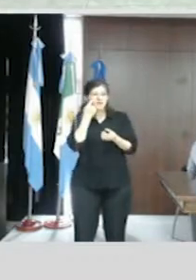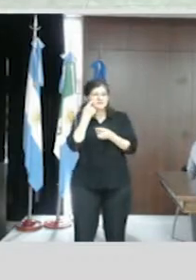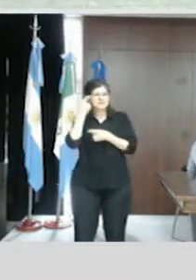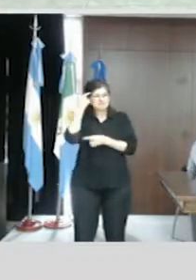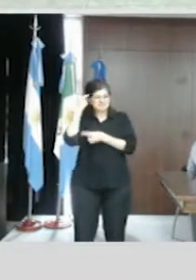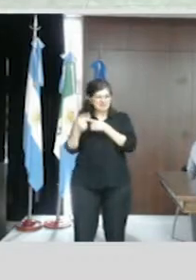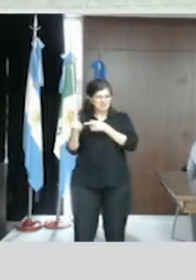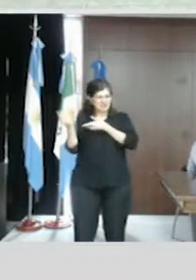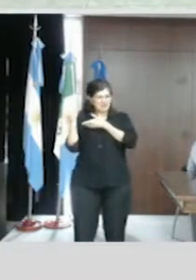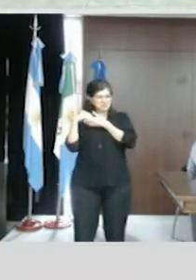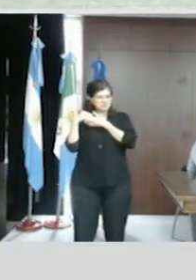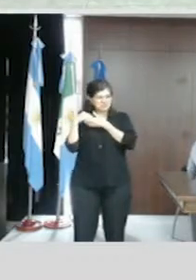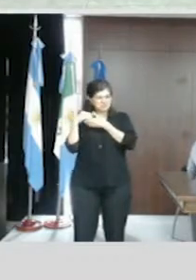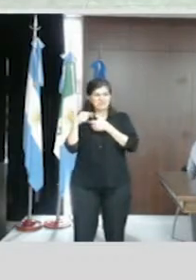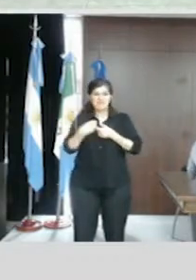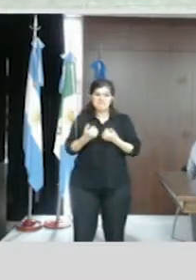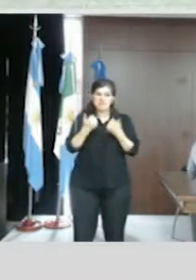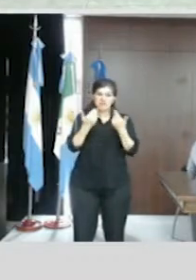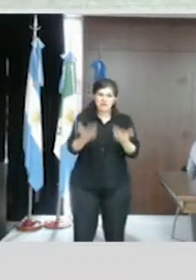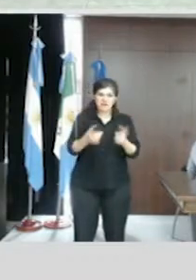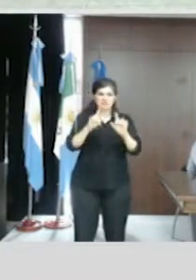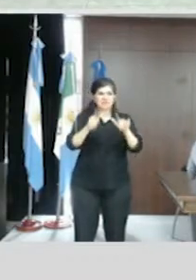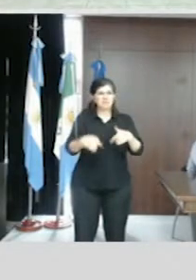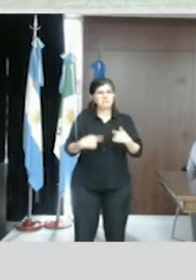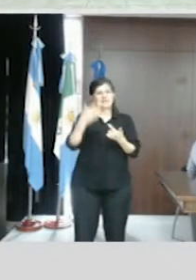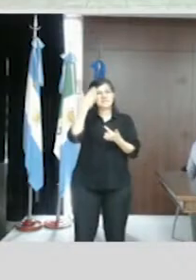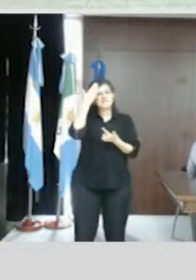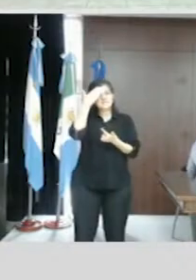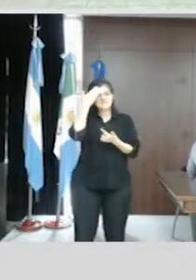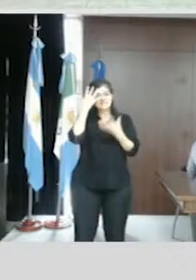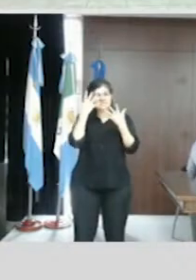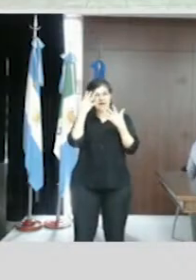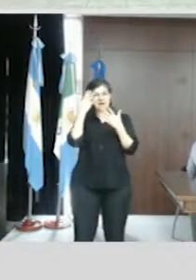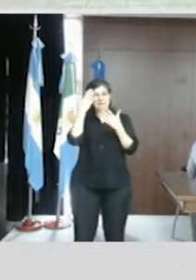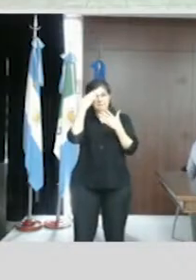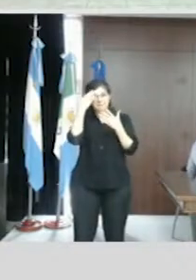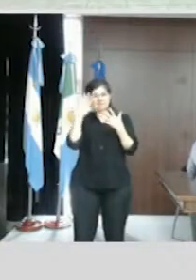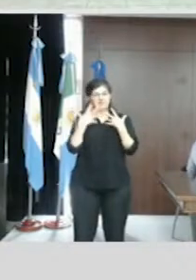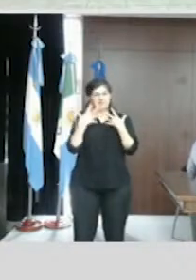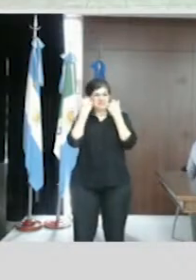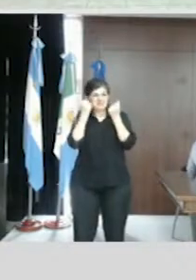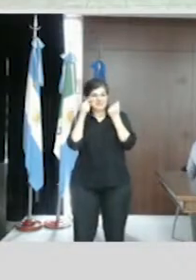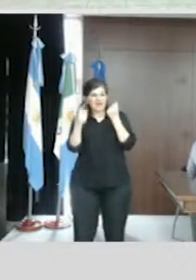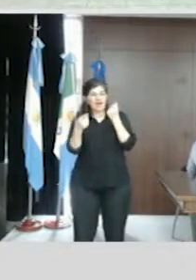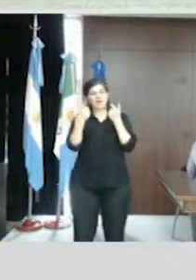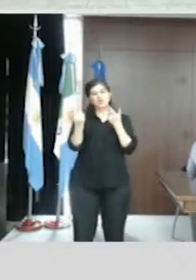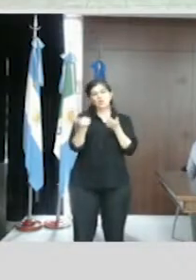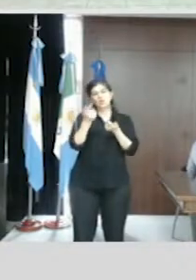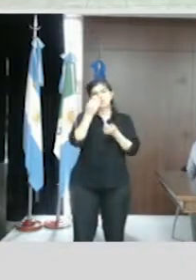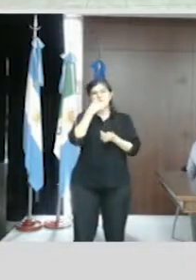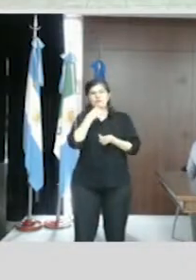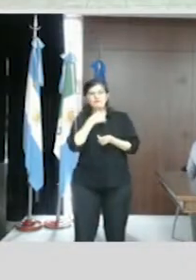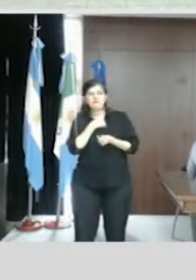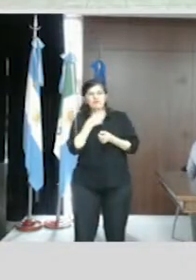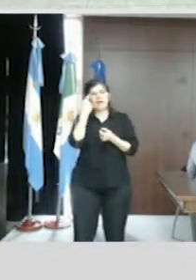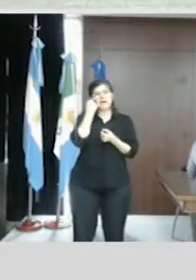la salud mental con técnicas de relajación. Cada uno tiene un estilo de vida, tiene conductas, tiene creencias, tiene